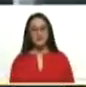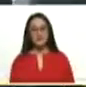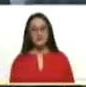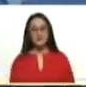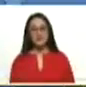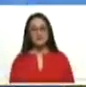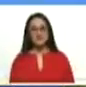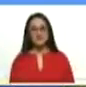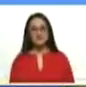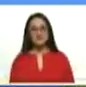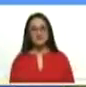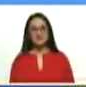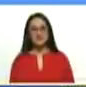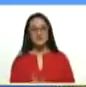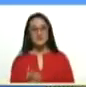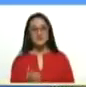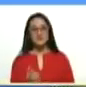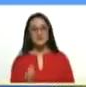a Sudamérica